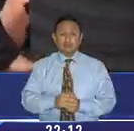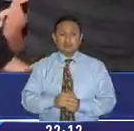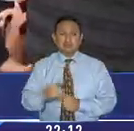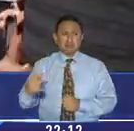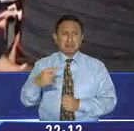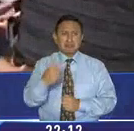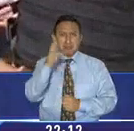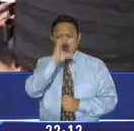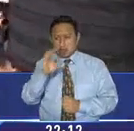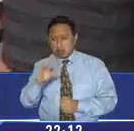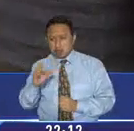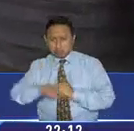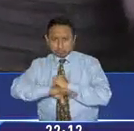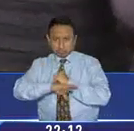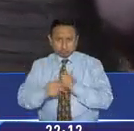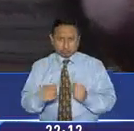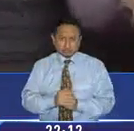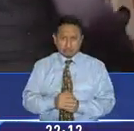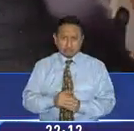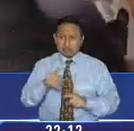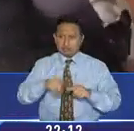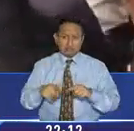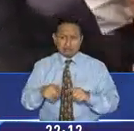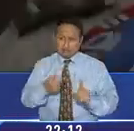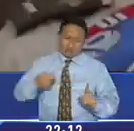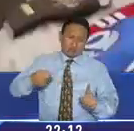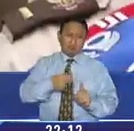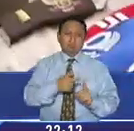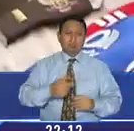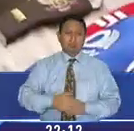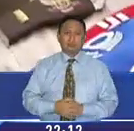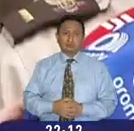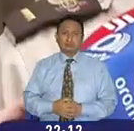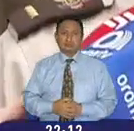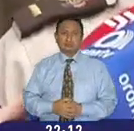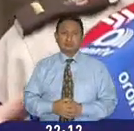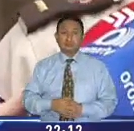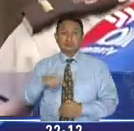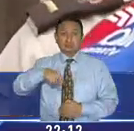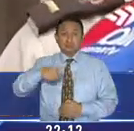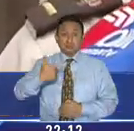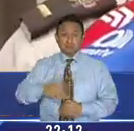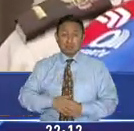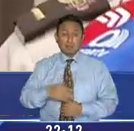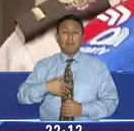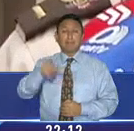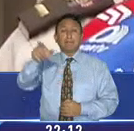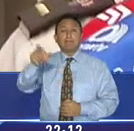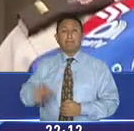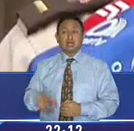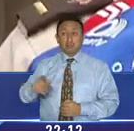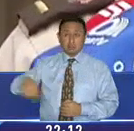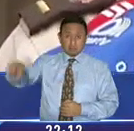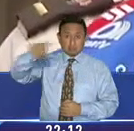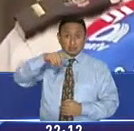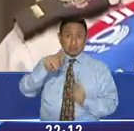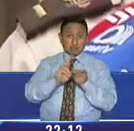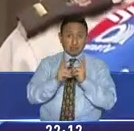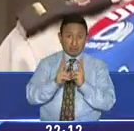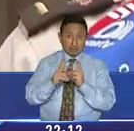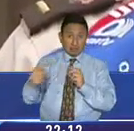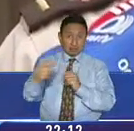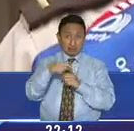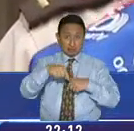como no lo logró, la habría asesinado. Se ha hecho algunas averiguaciones aquí a personas que viven cerca del lugar,